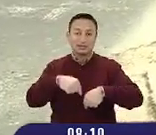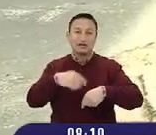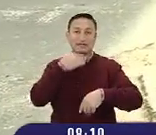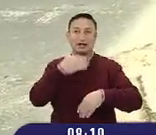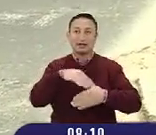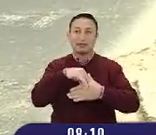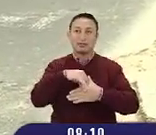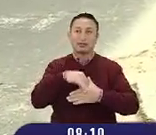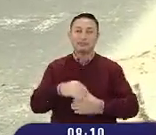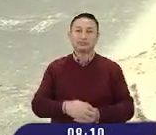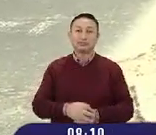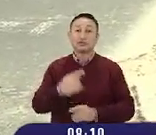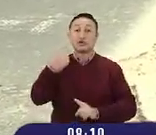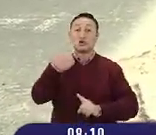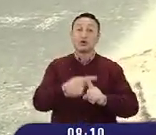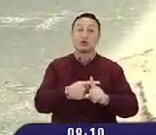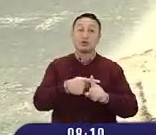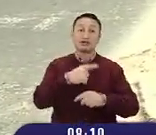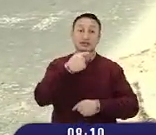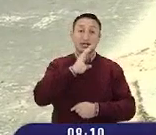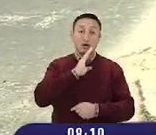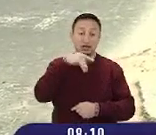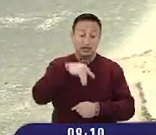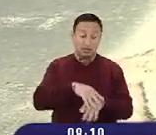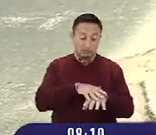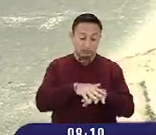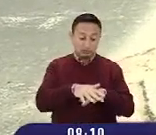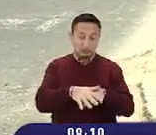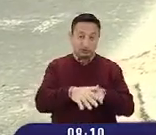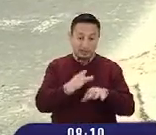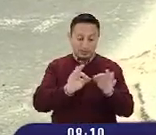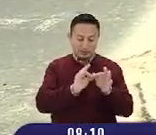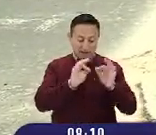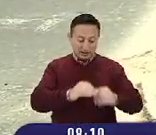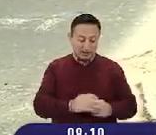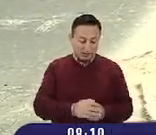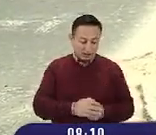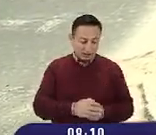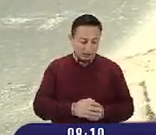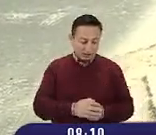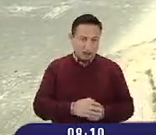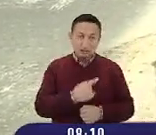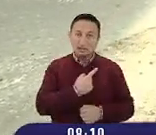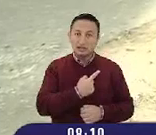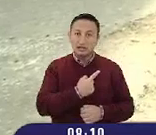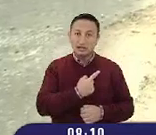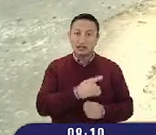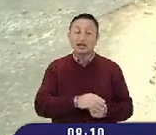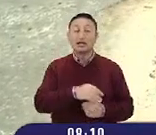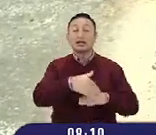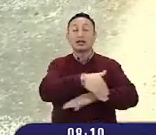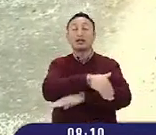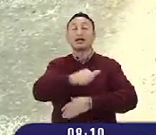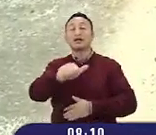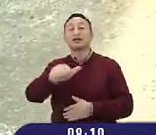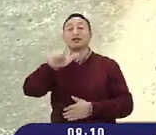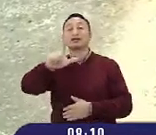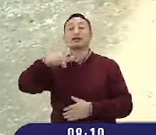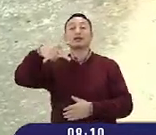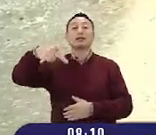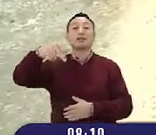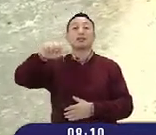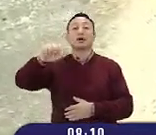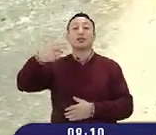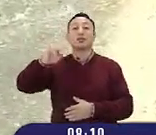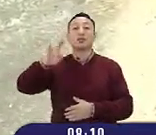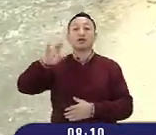un mes nada más repararon una fuga de agua y quedó así la calle Alpaguasi. Pero conversábamos con los vecinos justamente cómo ha